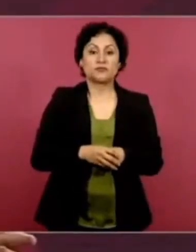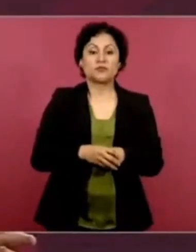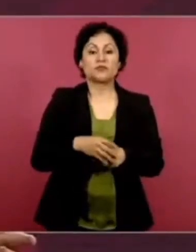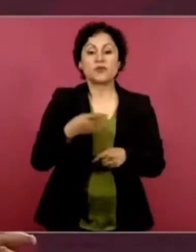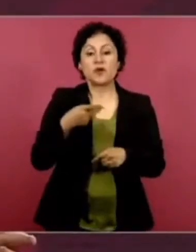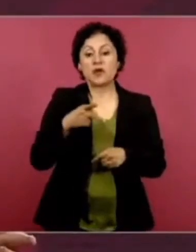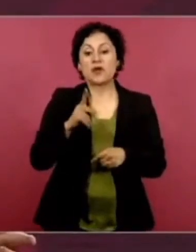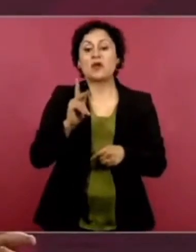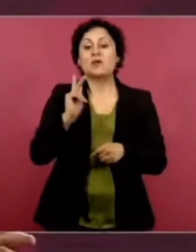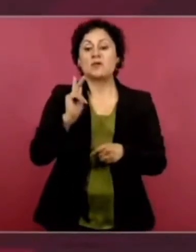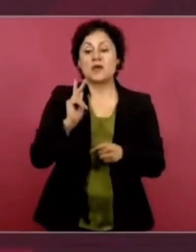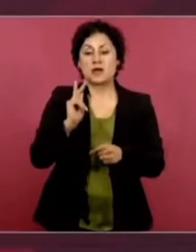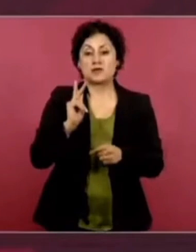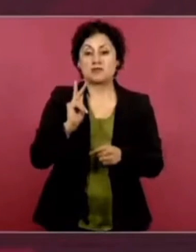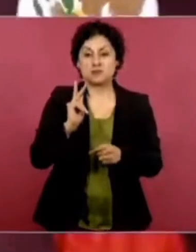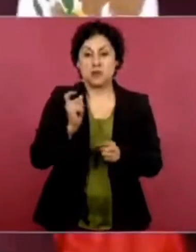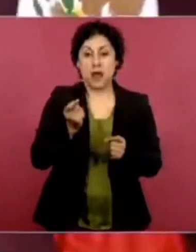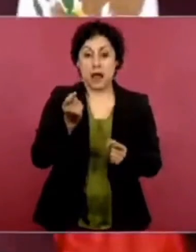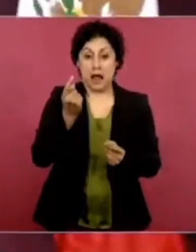algunos funcionarios